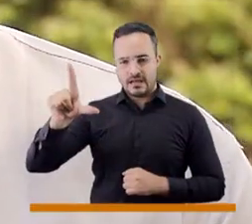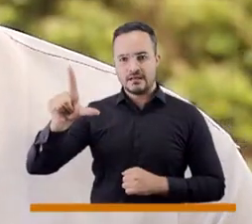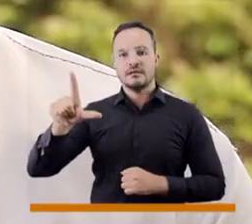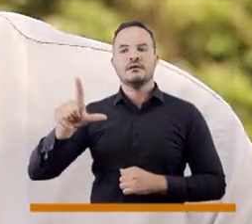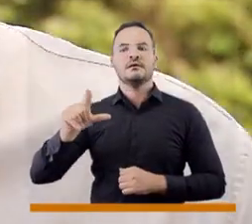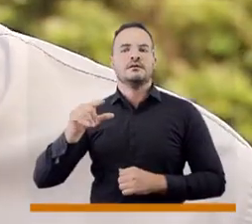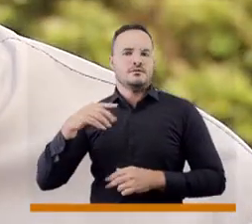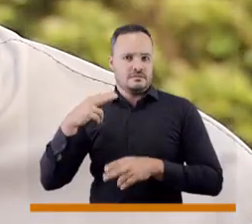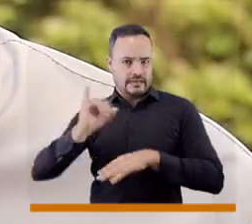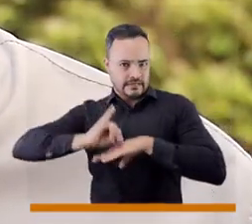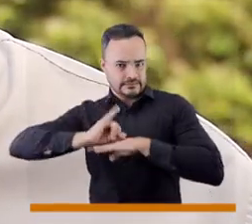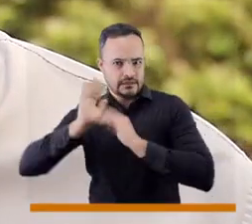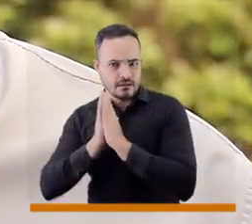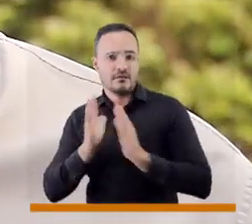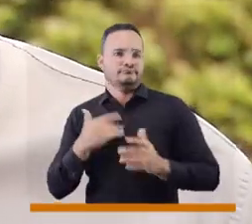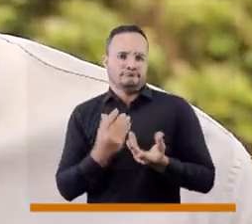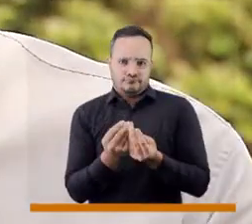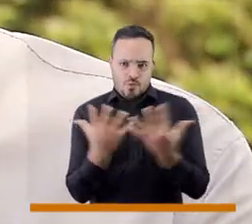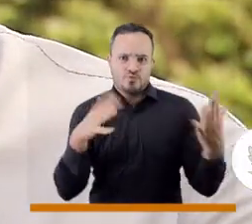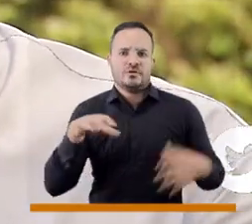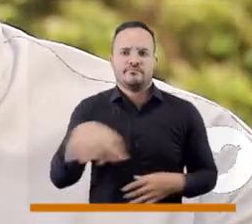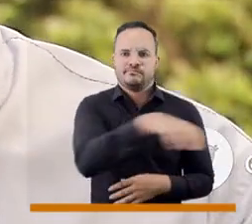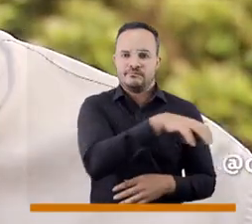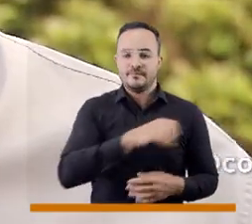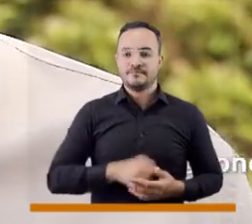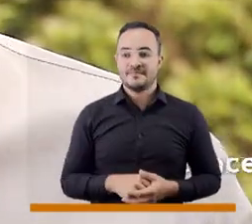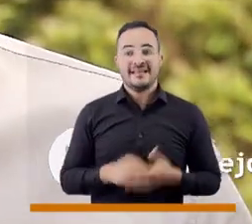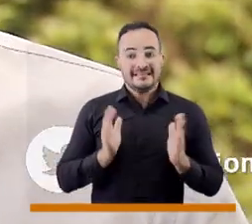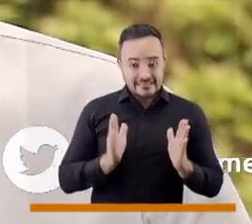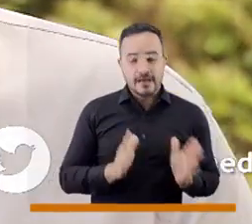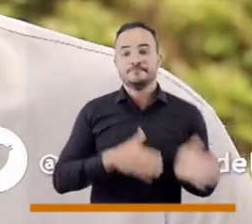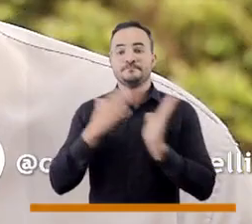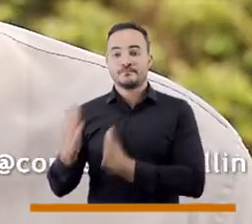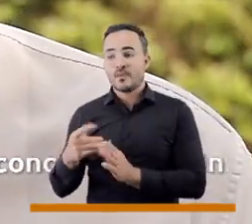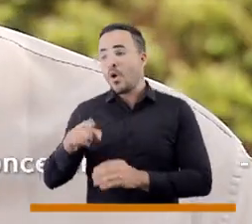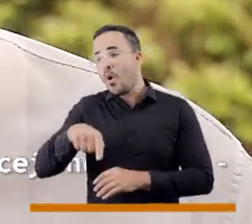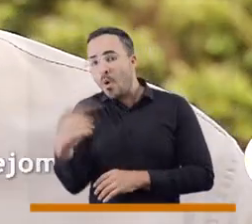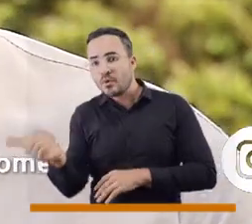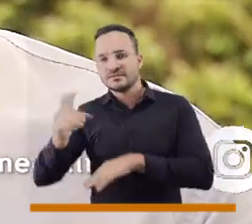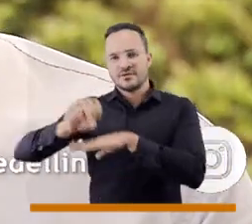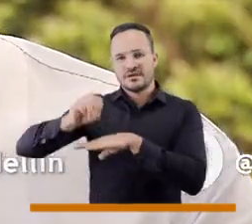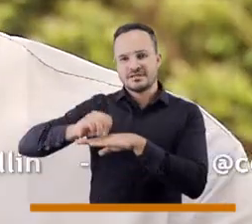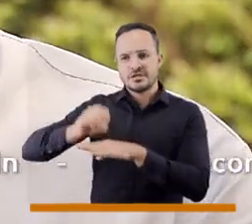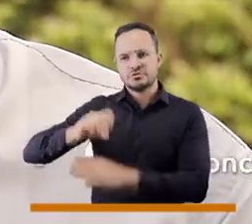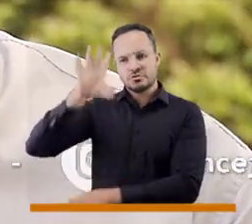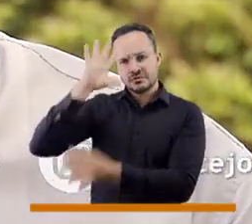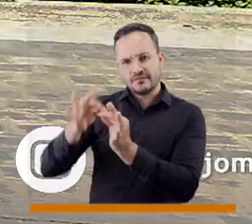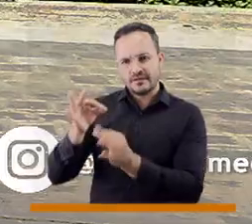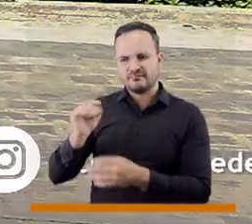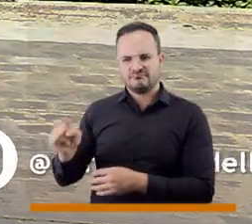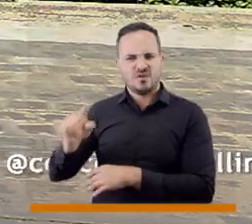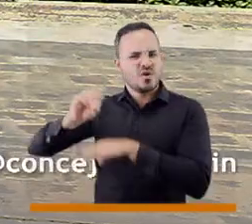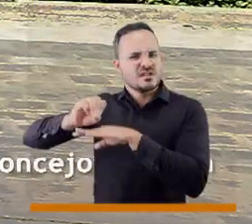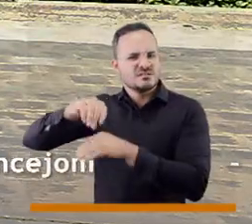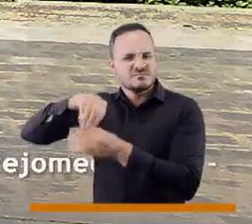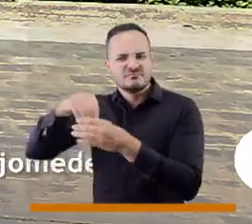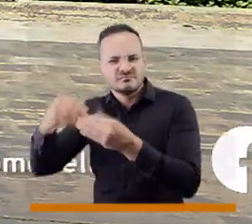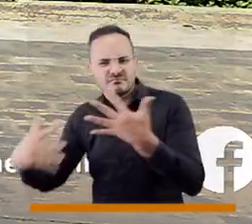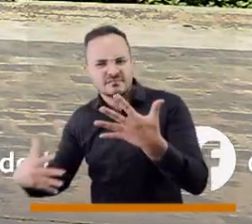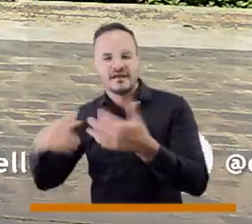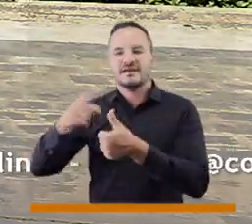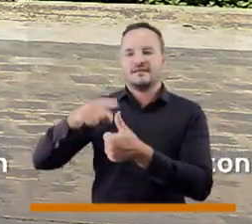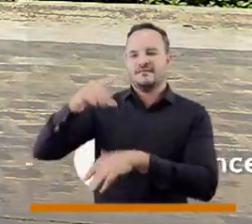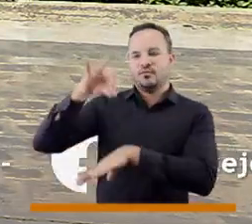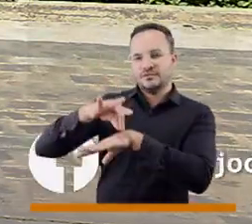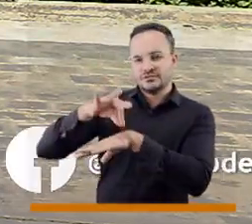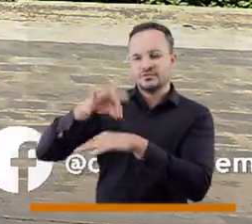Jesucristo Internacional, tiene diferentes sedes en Medellín. Y hay un brazo amigo que es aliado, que son las organizaciones basadas en la fe, que son